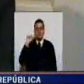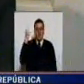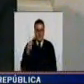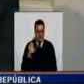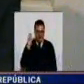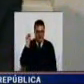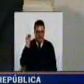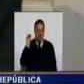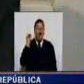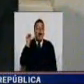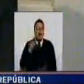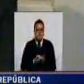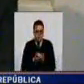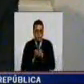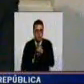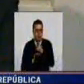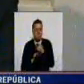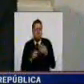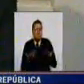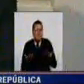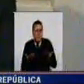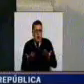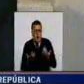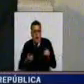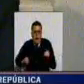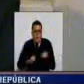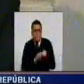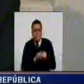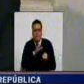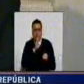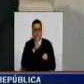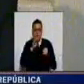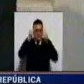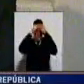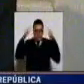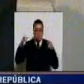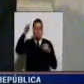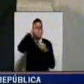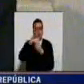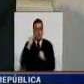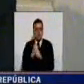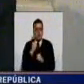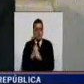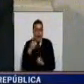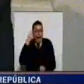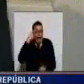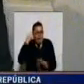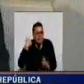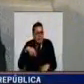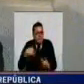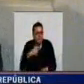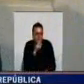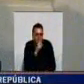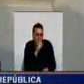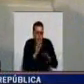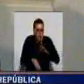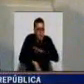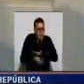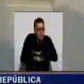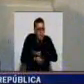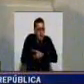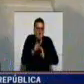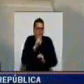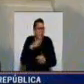iban a participar, yo creo que con la ayuda de funcionarios del Estado se coludieron, se acordaron de manera corrupta para defraudar